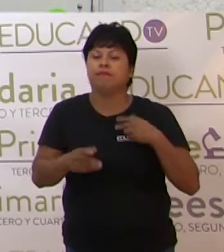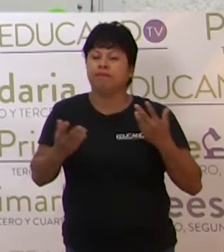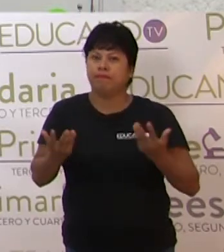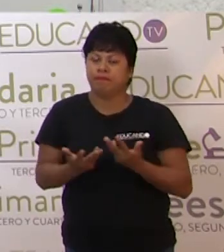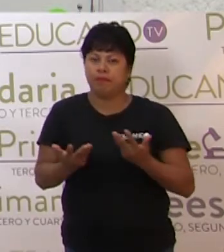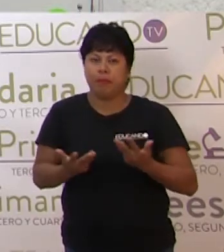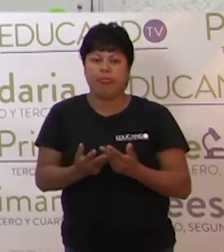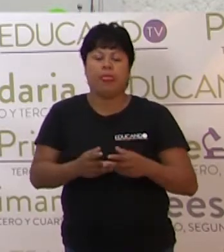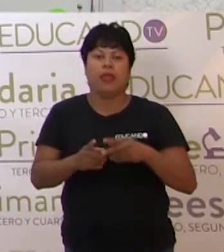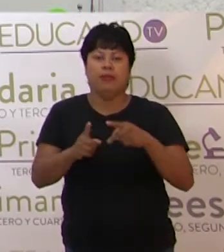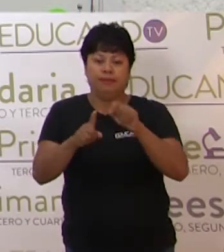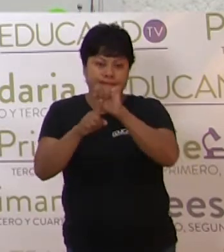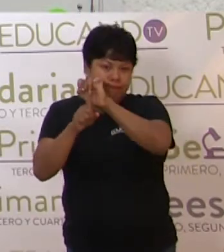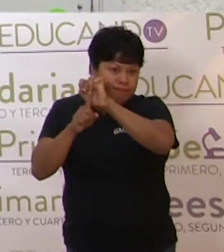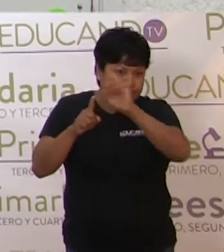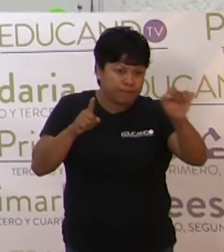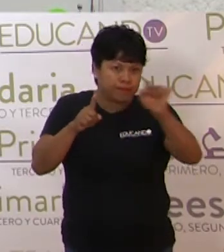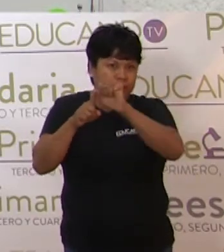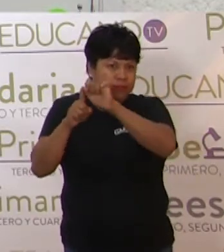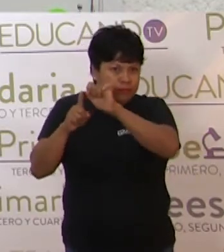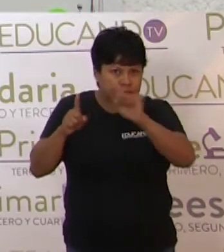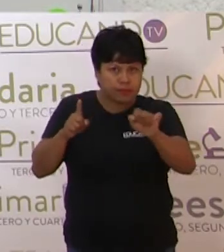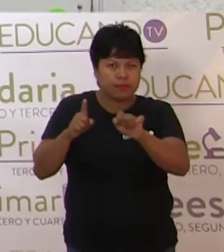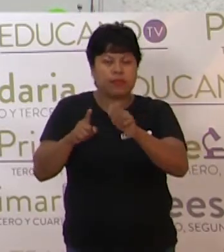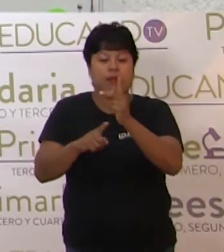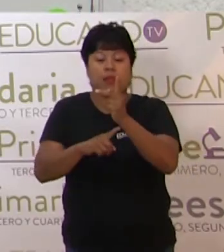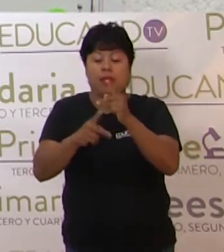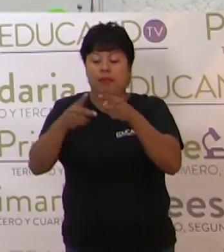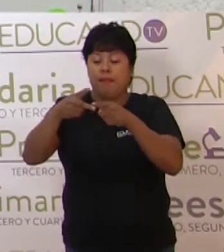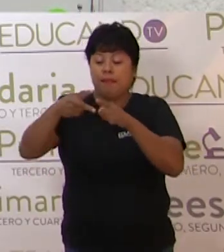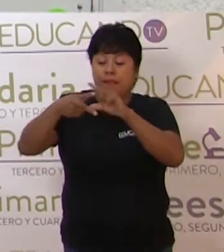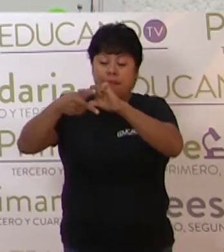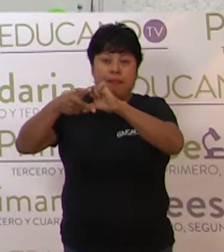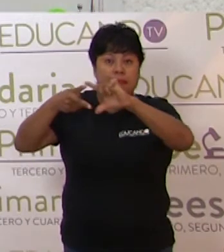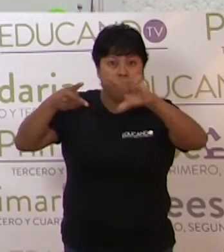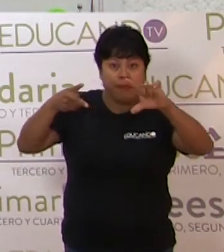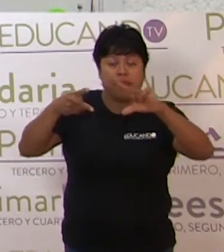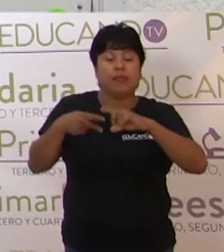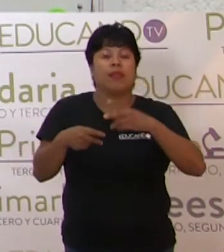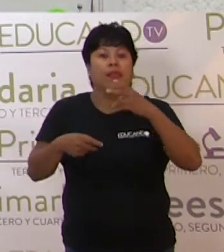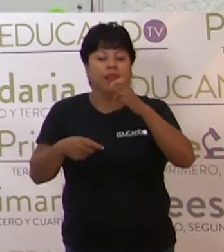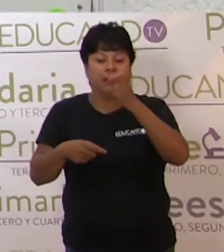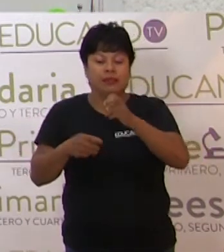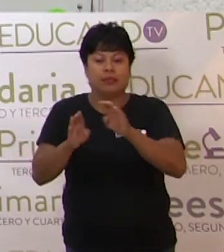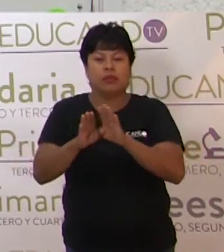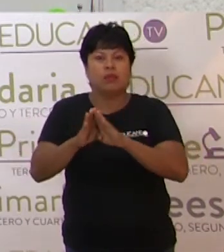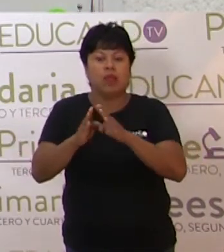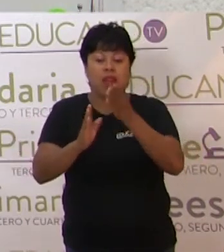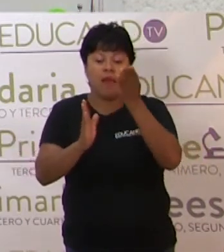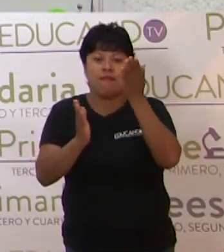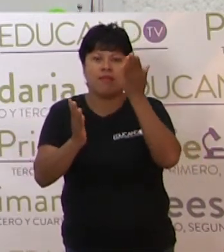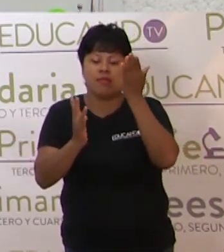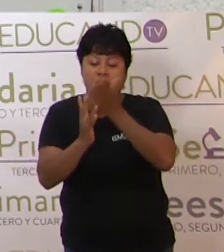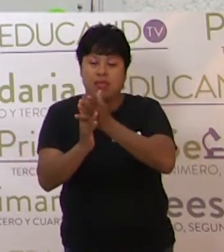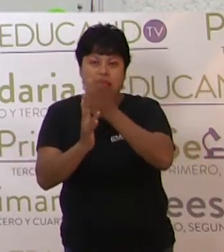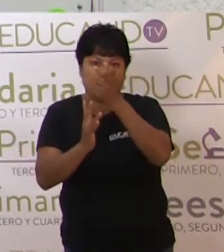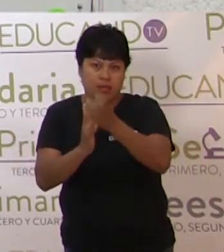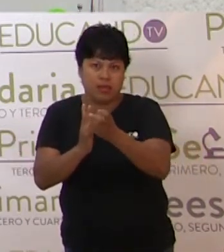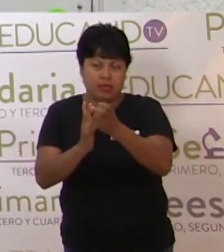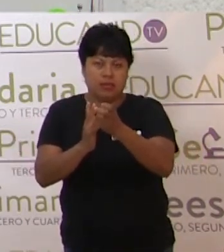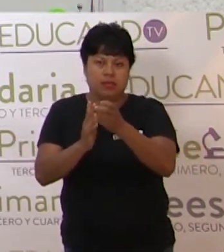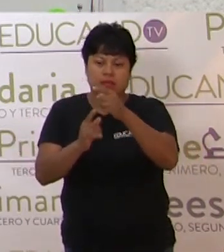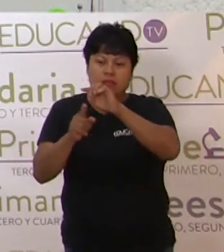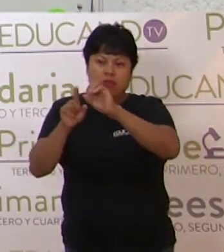rectas perpendiculares desde la mitad de ese de ese lado sin